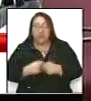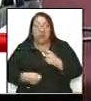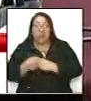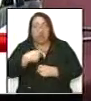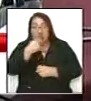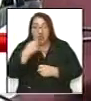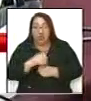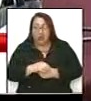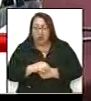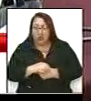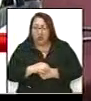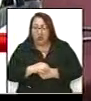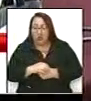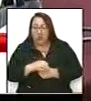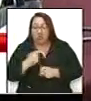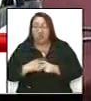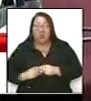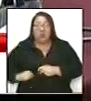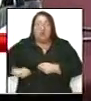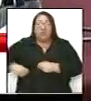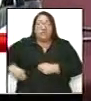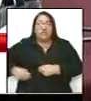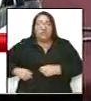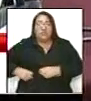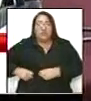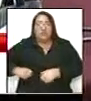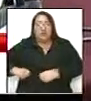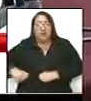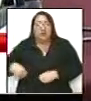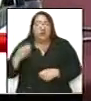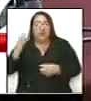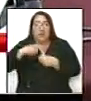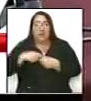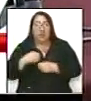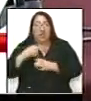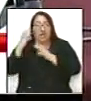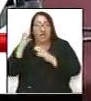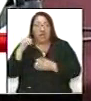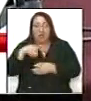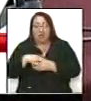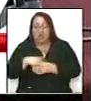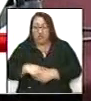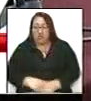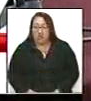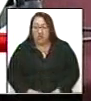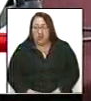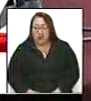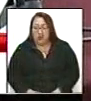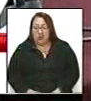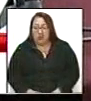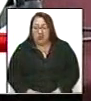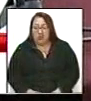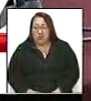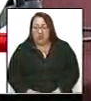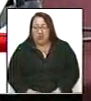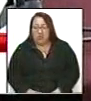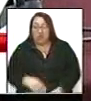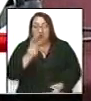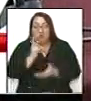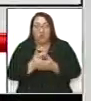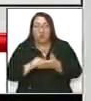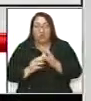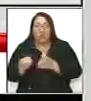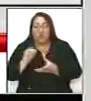de drogas y por violación a la libertad sexual puedan postular a cargos de elección popular. La prohibición